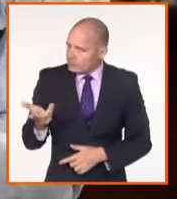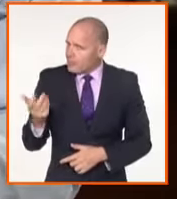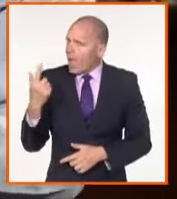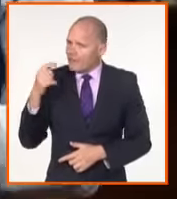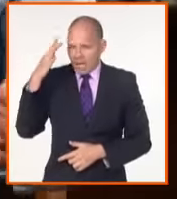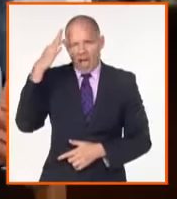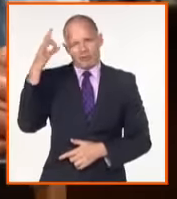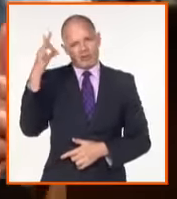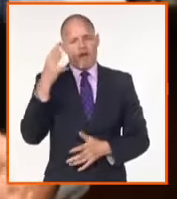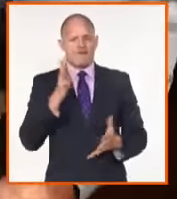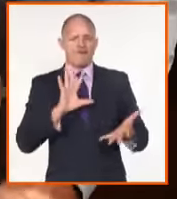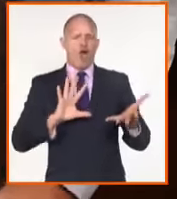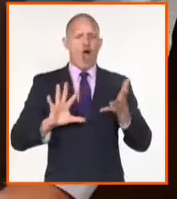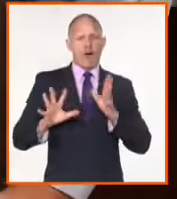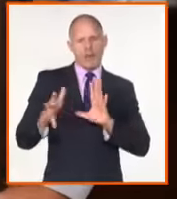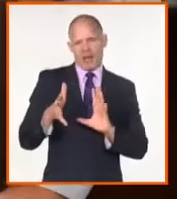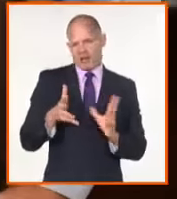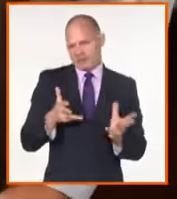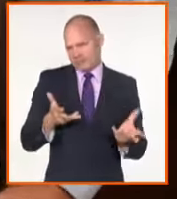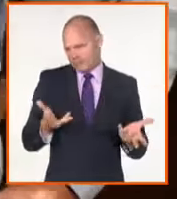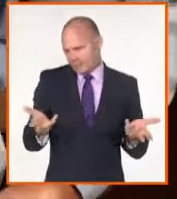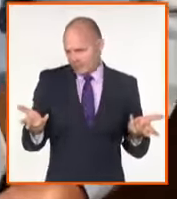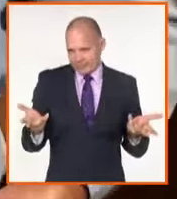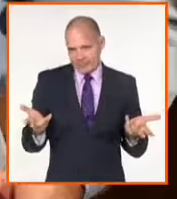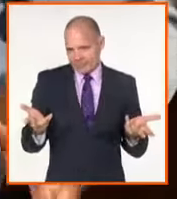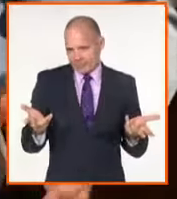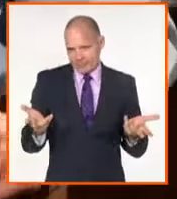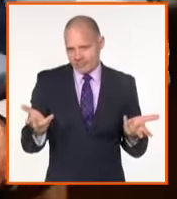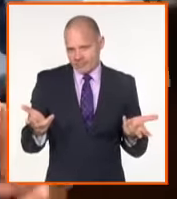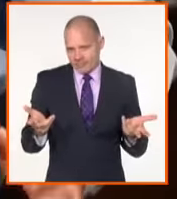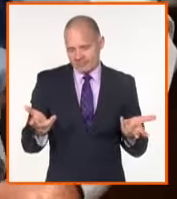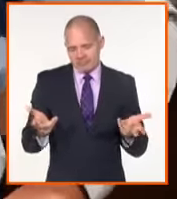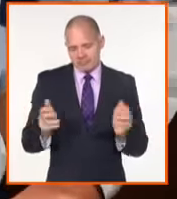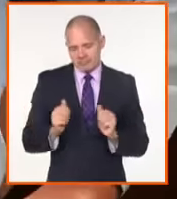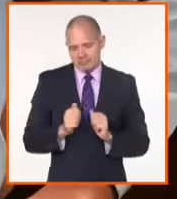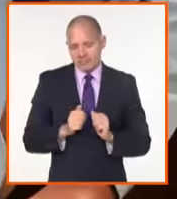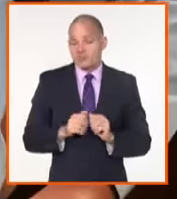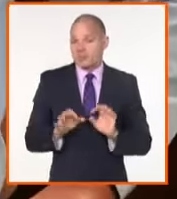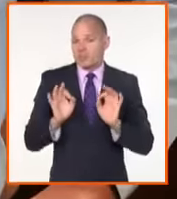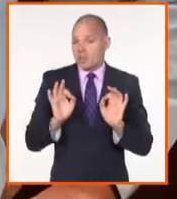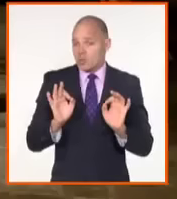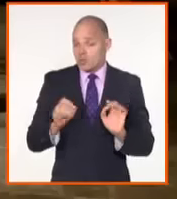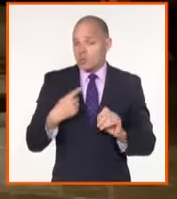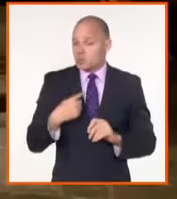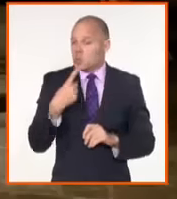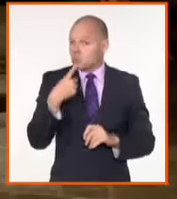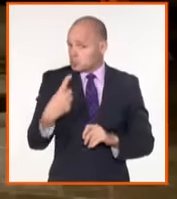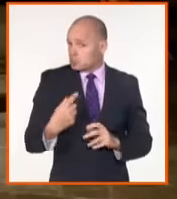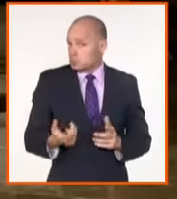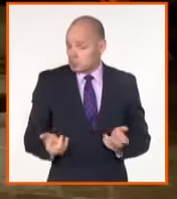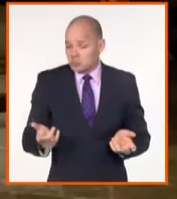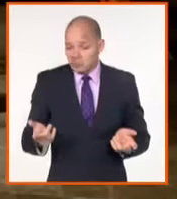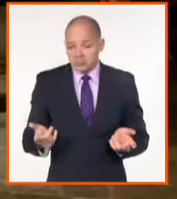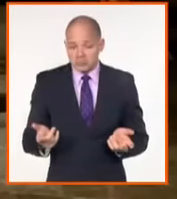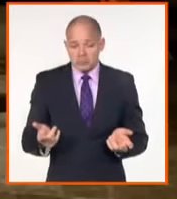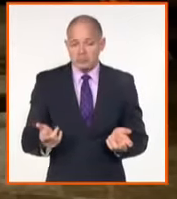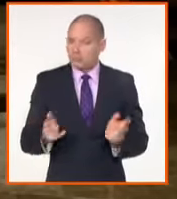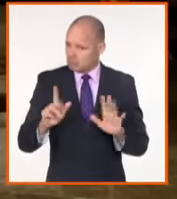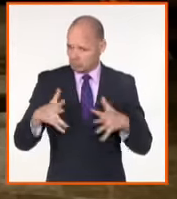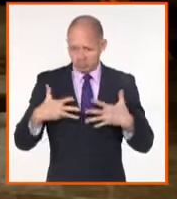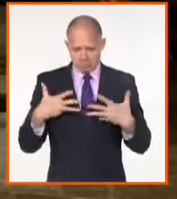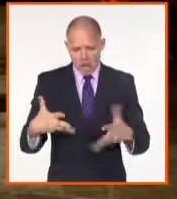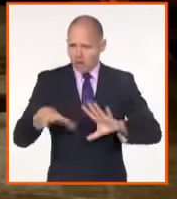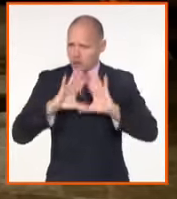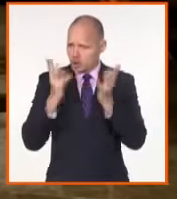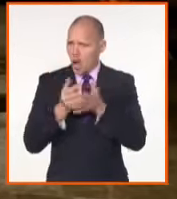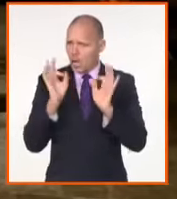atractiva, es peor, ¿no? Pero yo te hago el compromiso de que tenemos la disposición para hacerlo. En